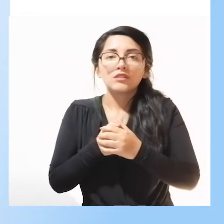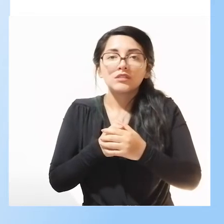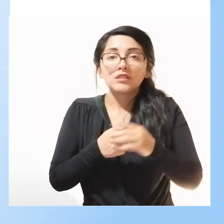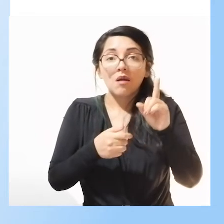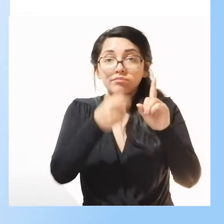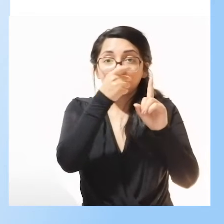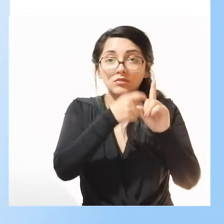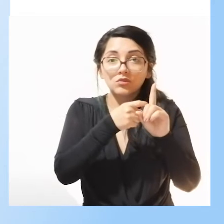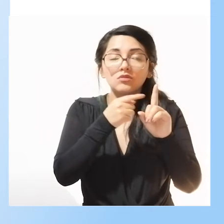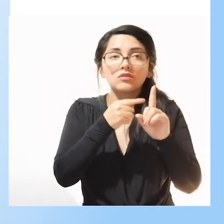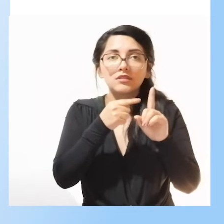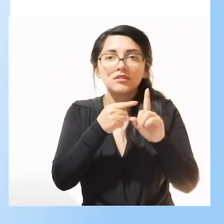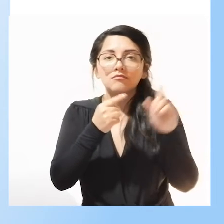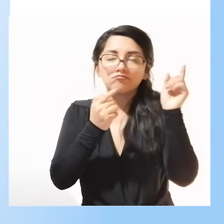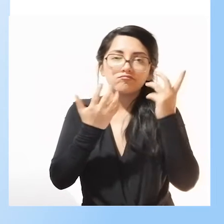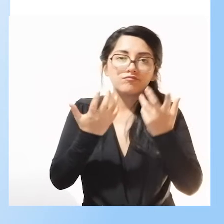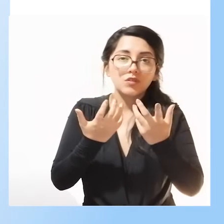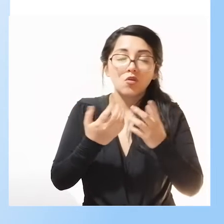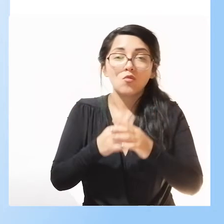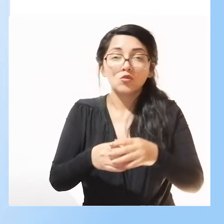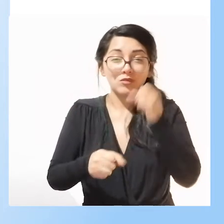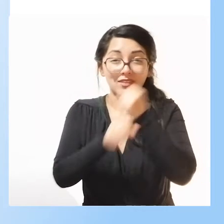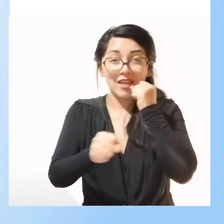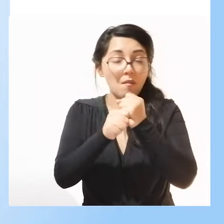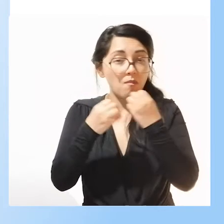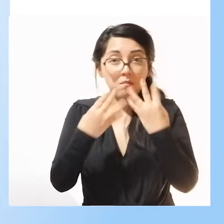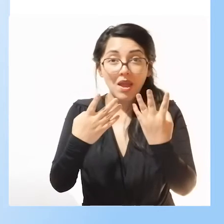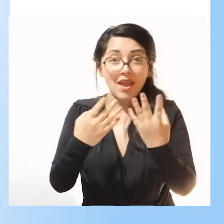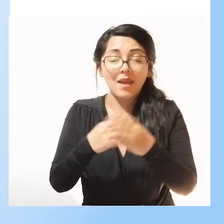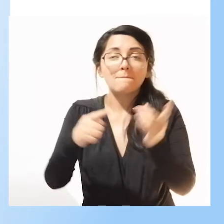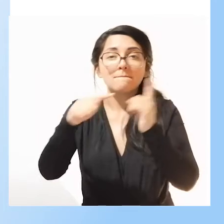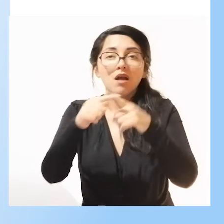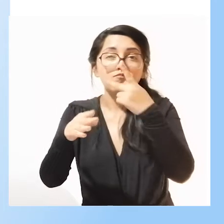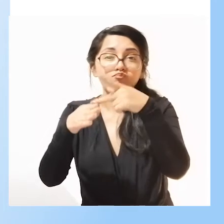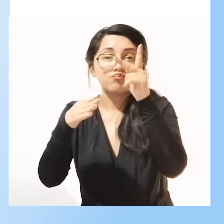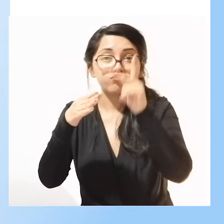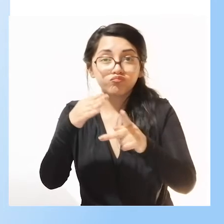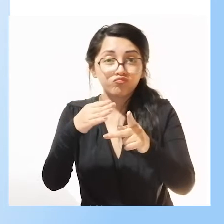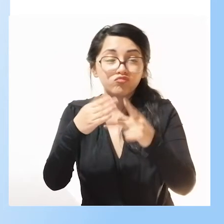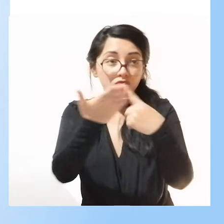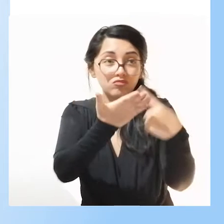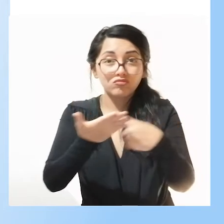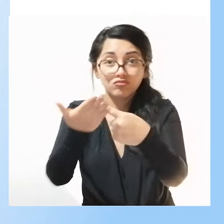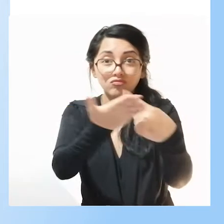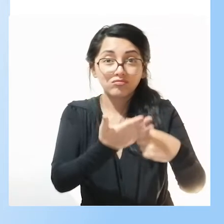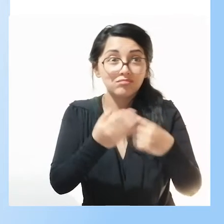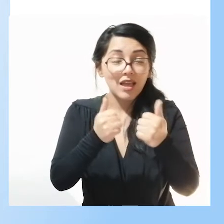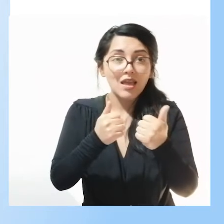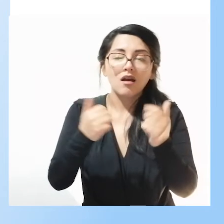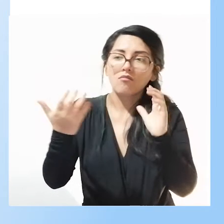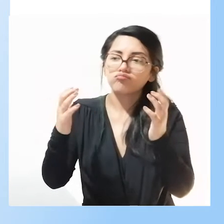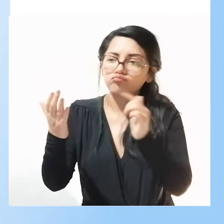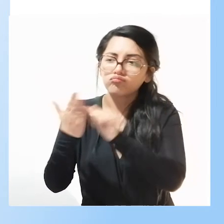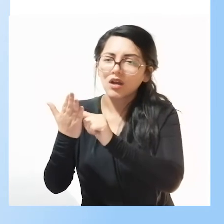que converja las buenas prácticas consensuadas con la evidencia científica basada en la investigación.